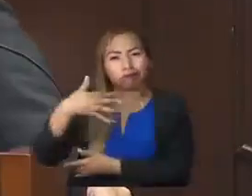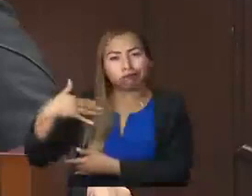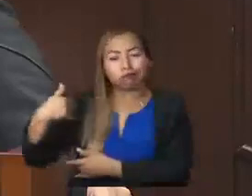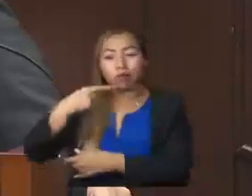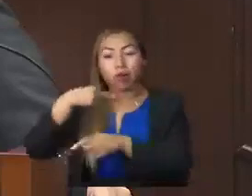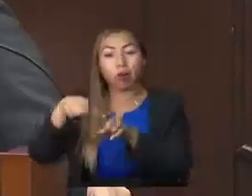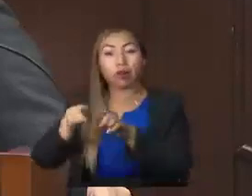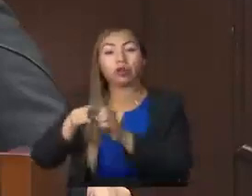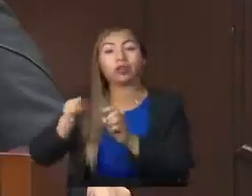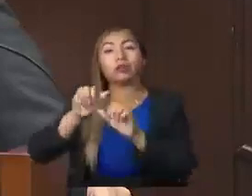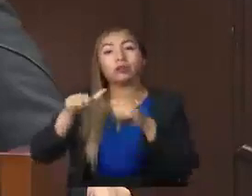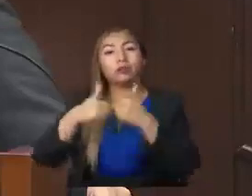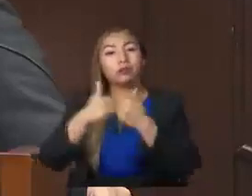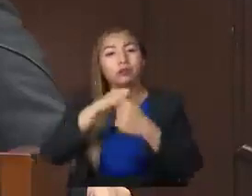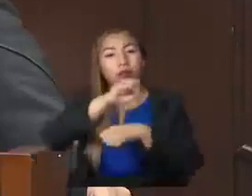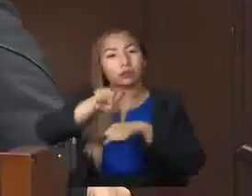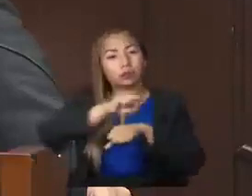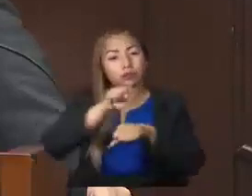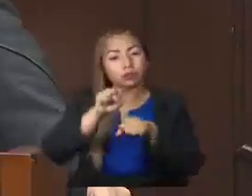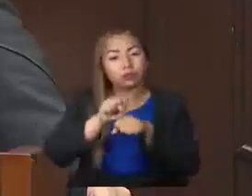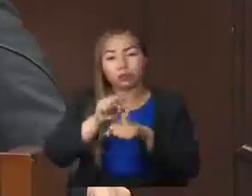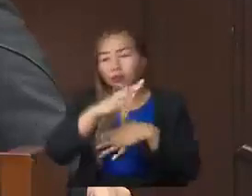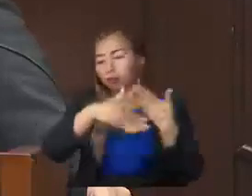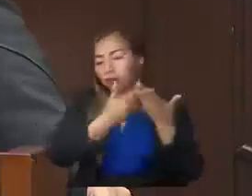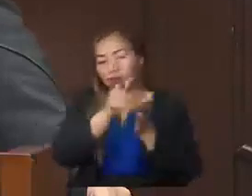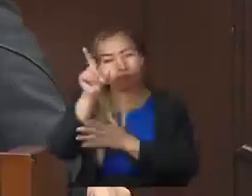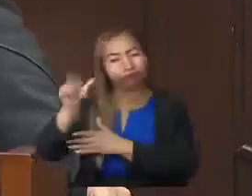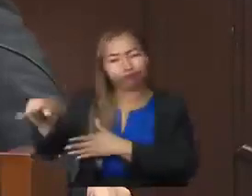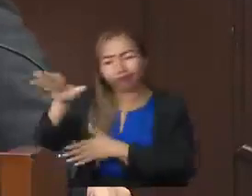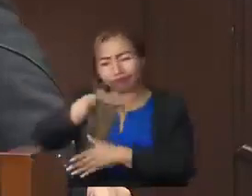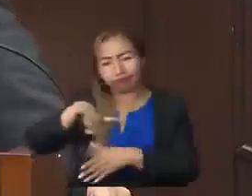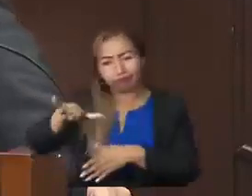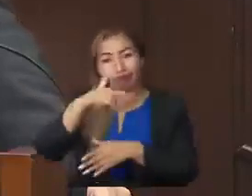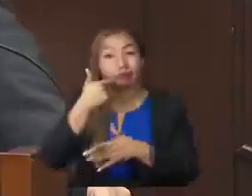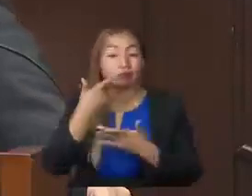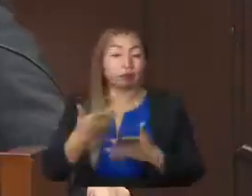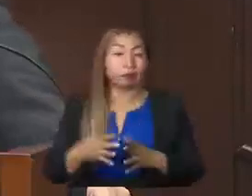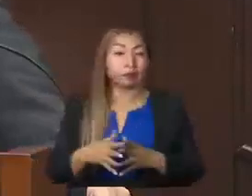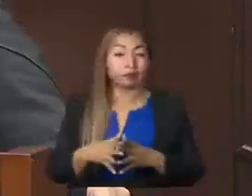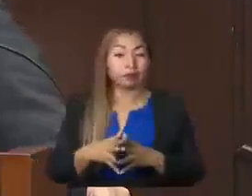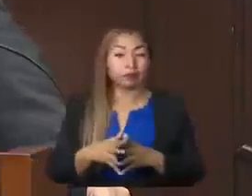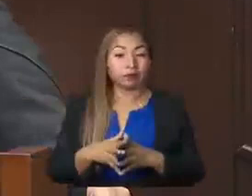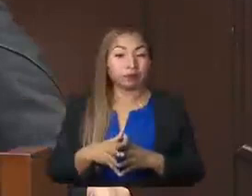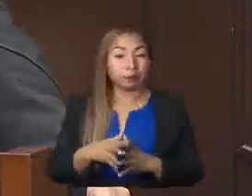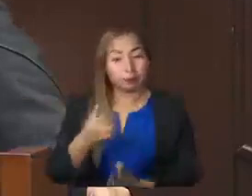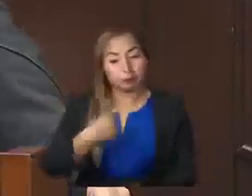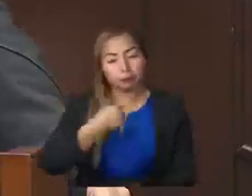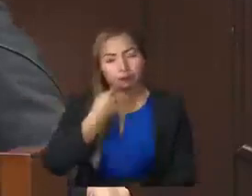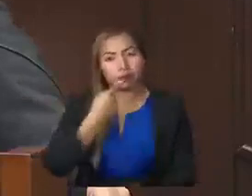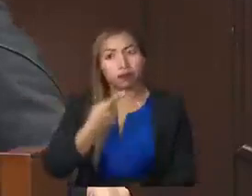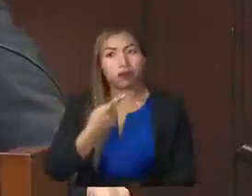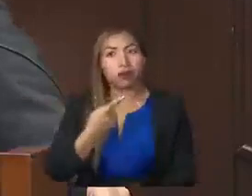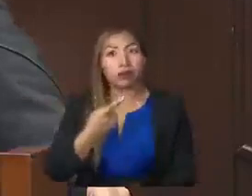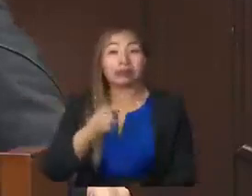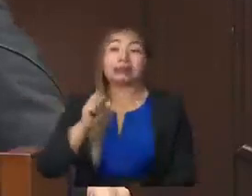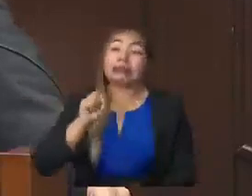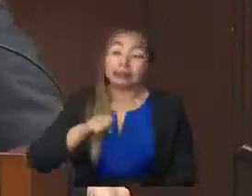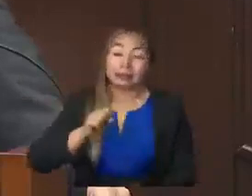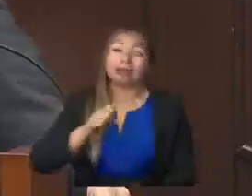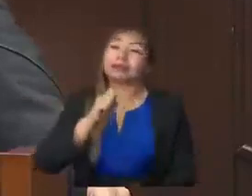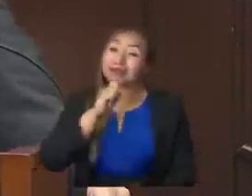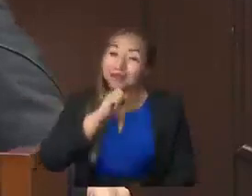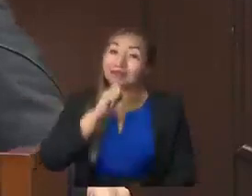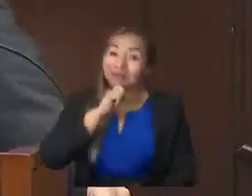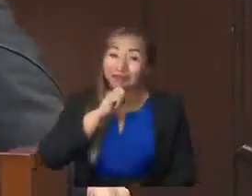civil y a los ciudadanos. Confieso lo difícil que ha sido esta tarea por